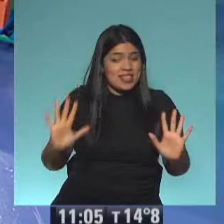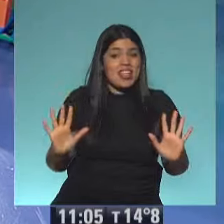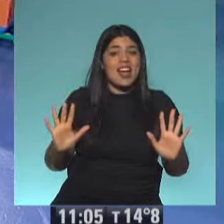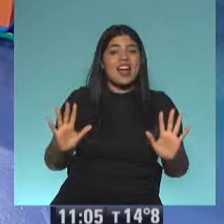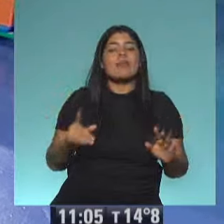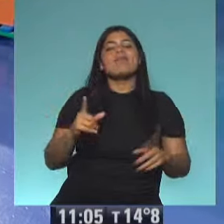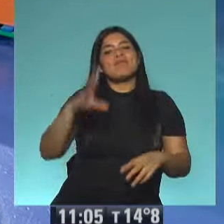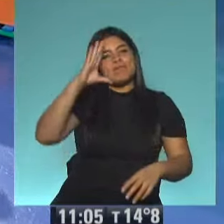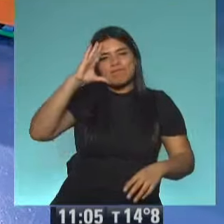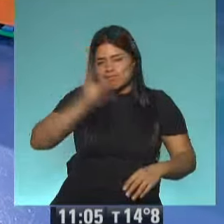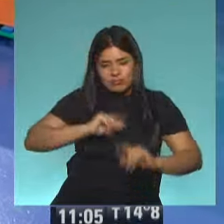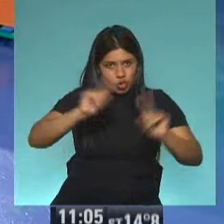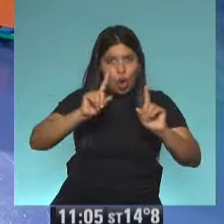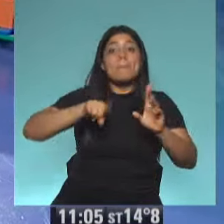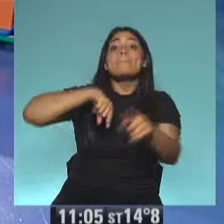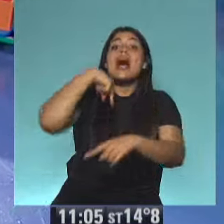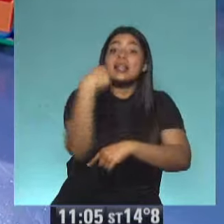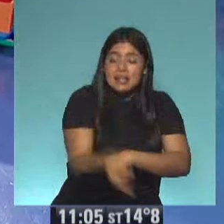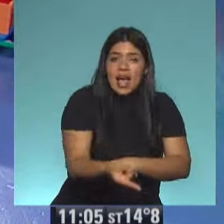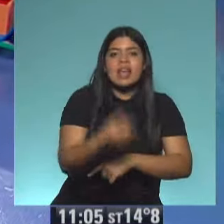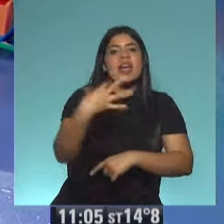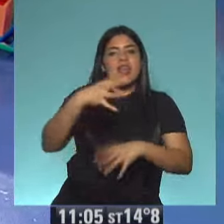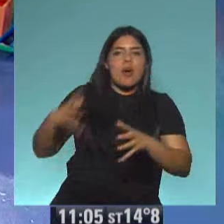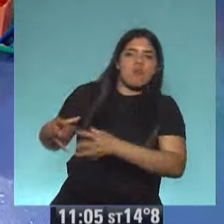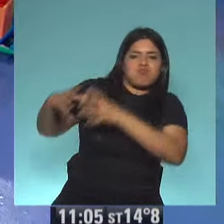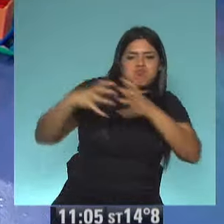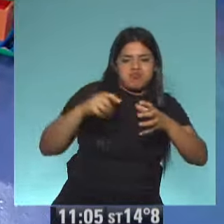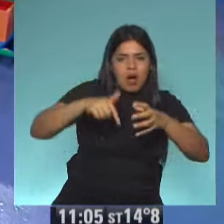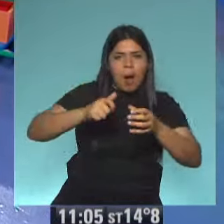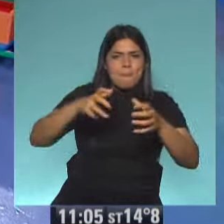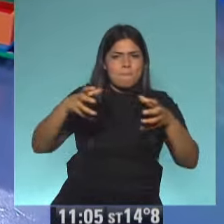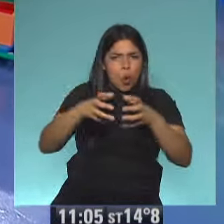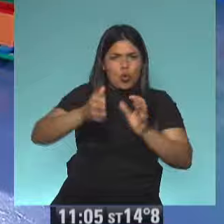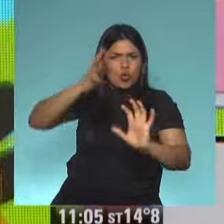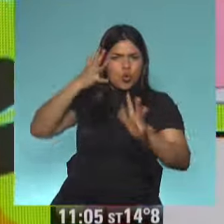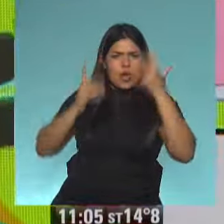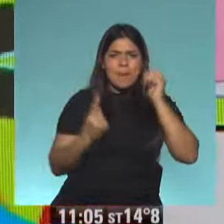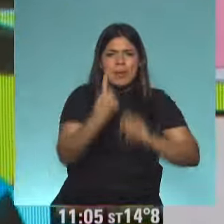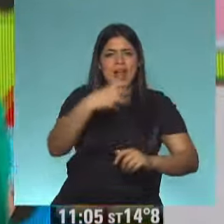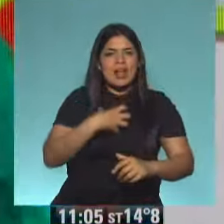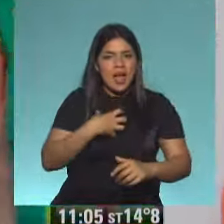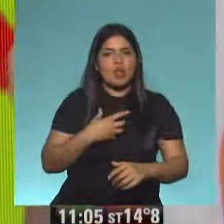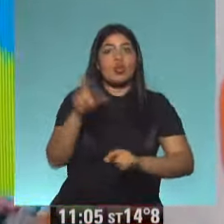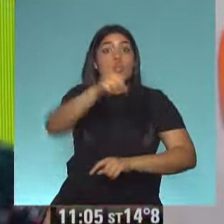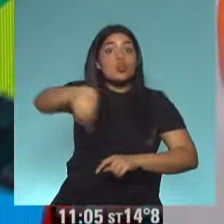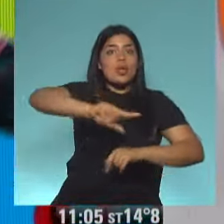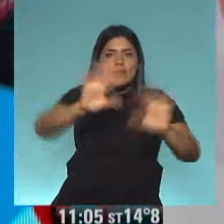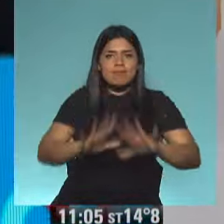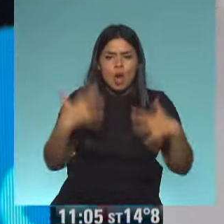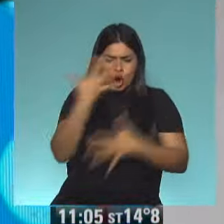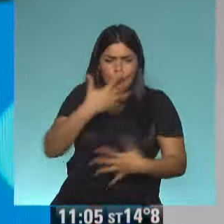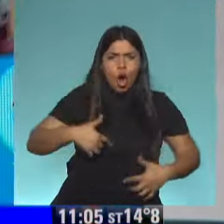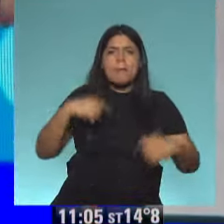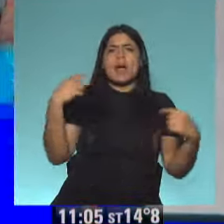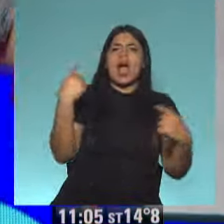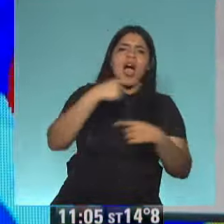nos presentamos, finalmente presentamos a la murga de primer grado, así que preparen en casa estandarte, algo para disfrazarse rojo y verde, cualquier cosa,